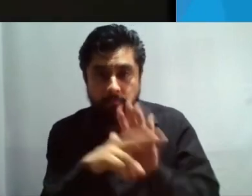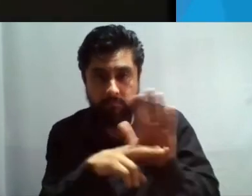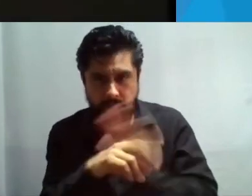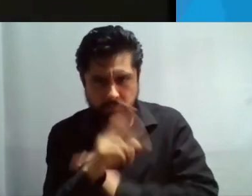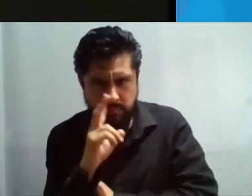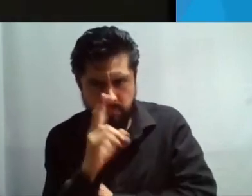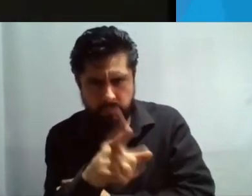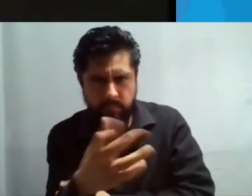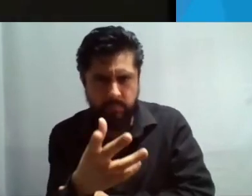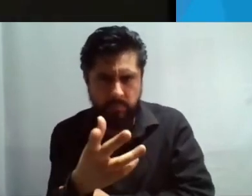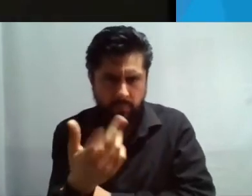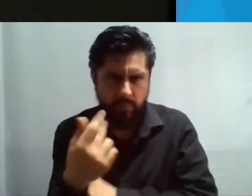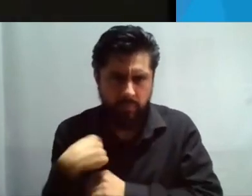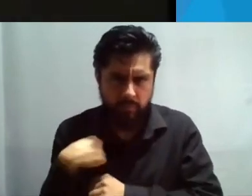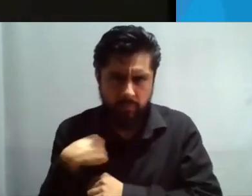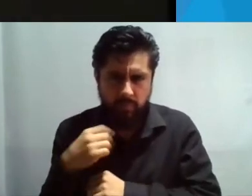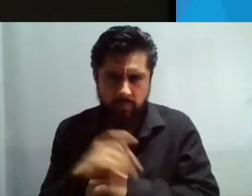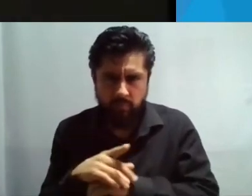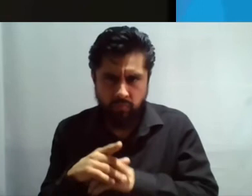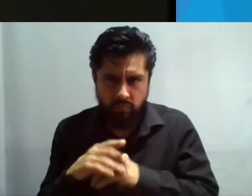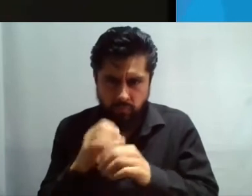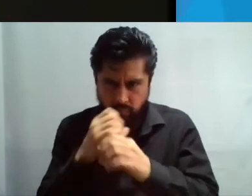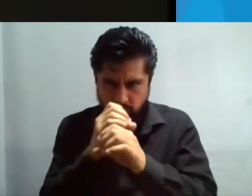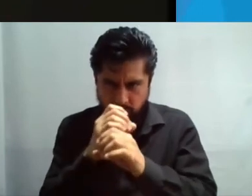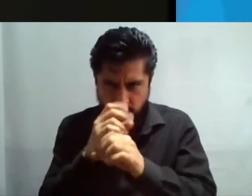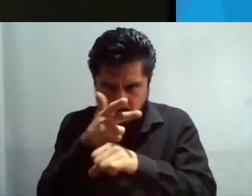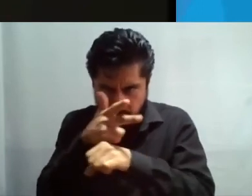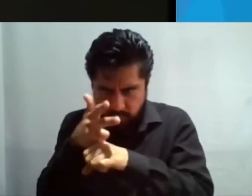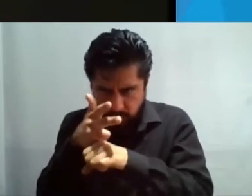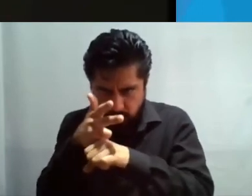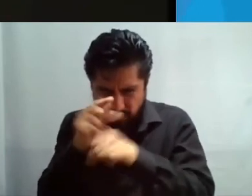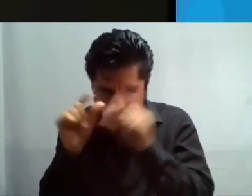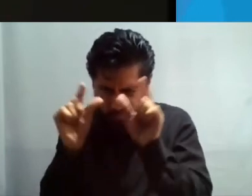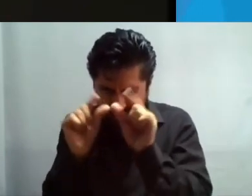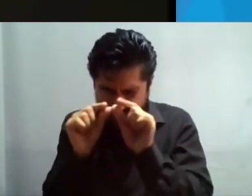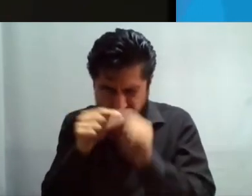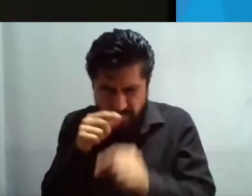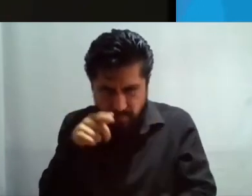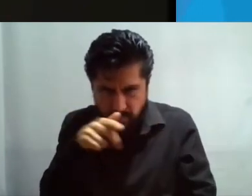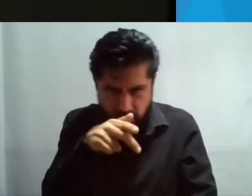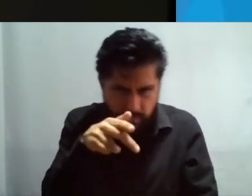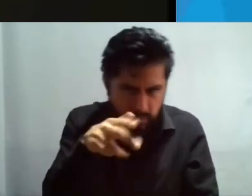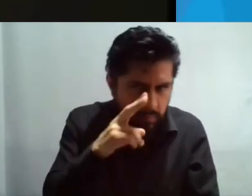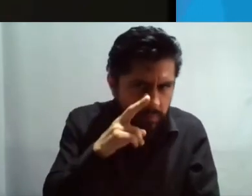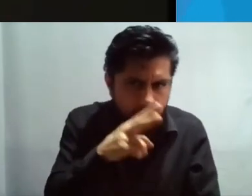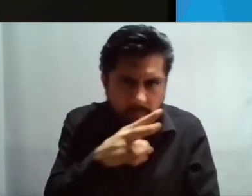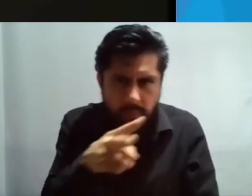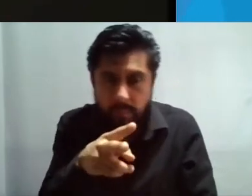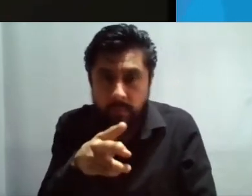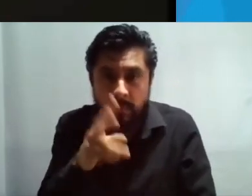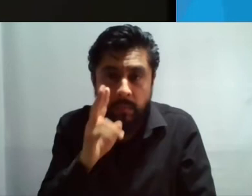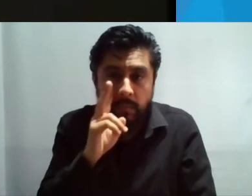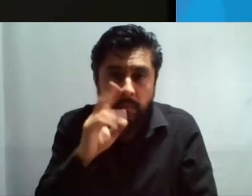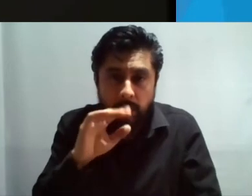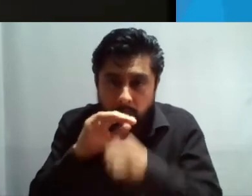paciente, meto con una camarita, estoy viendo el conducto. En lugar de ver un tímpano bonito como los que vimos en la primera imagen, vemos un